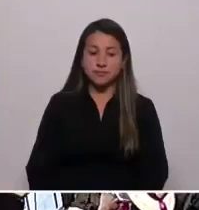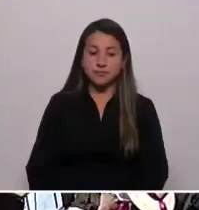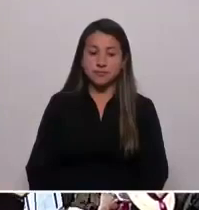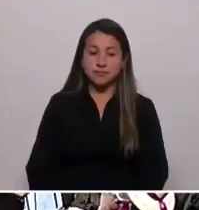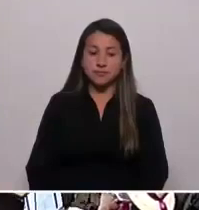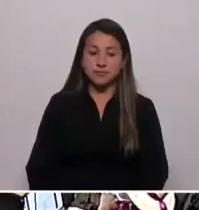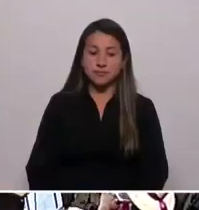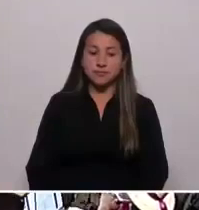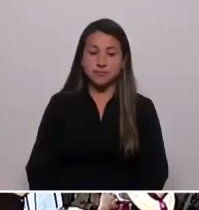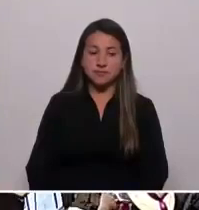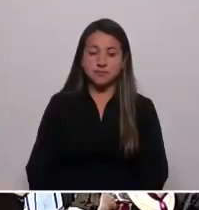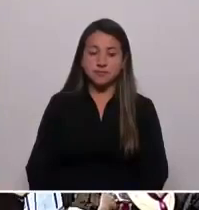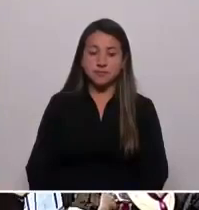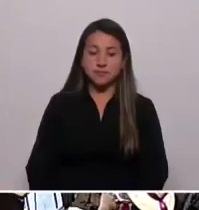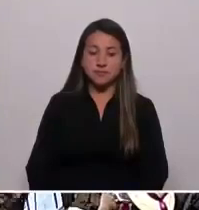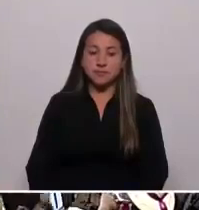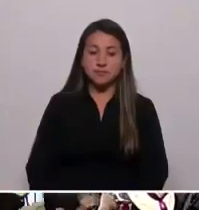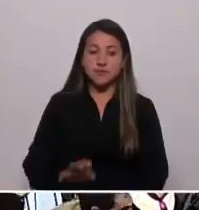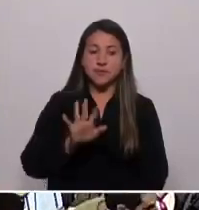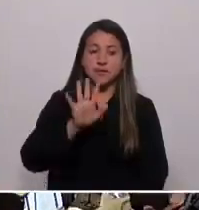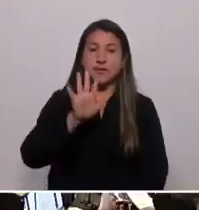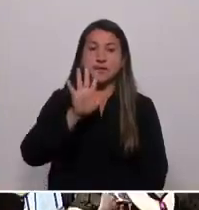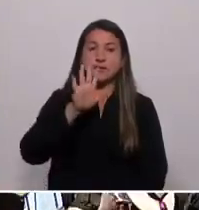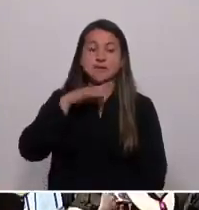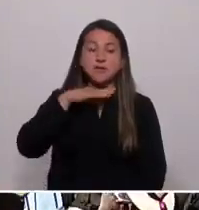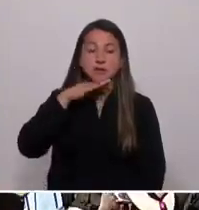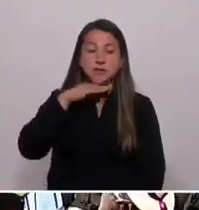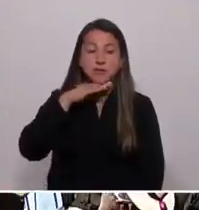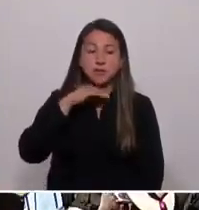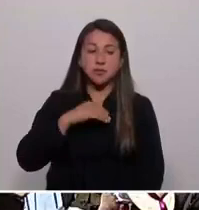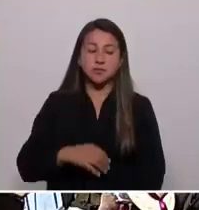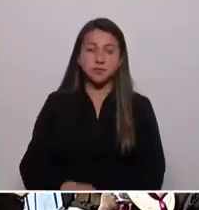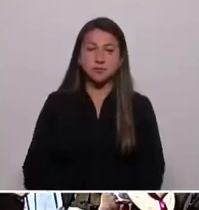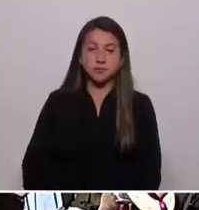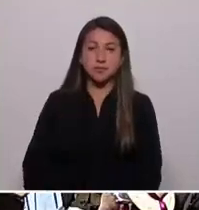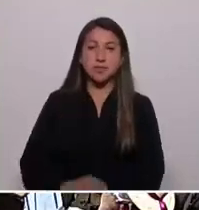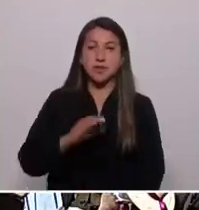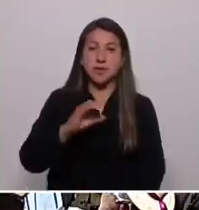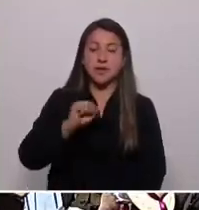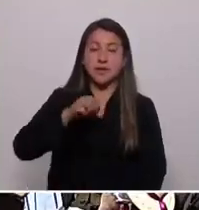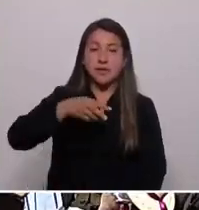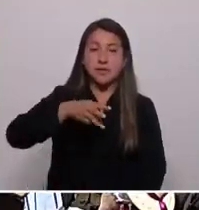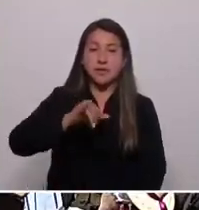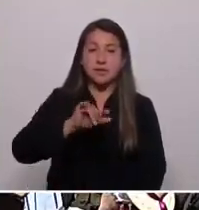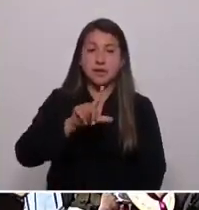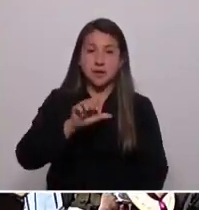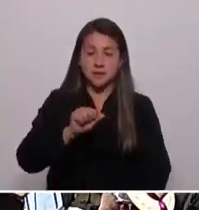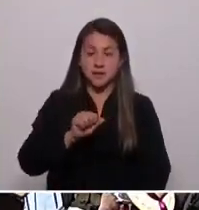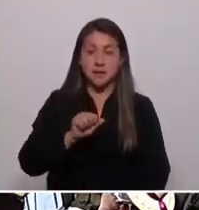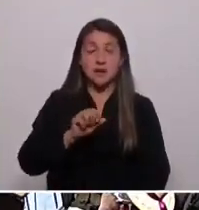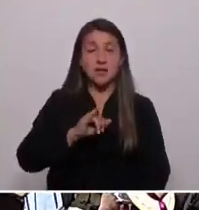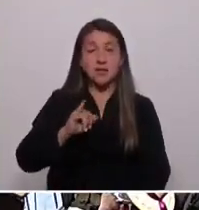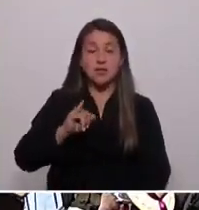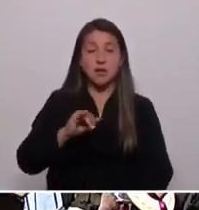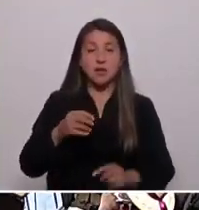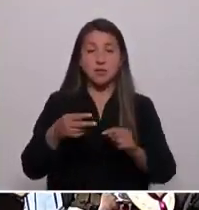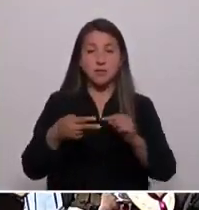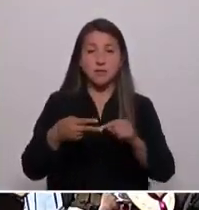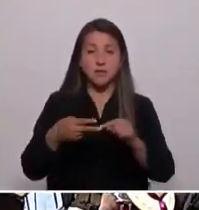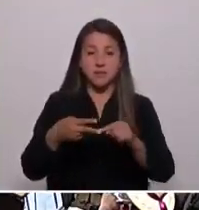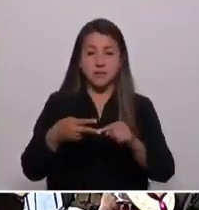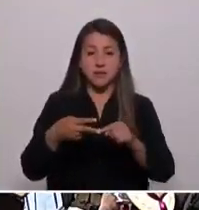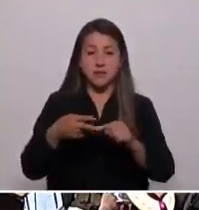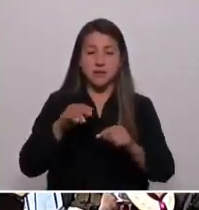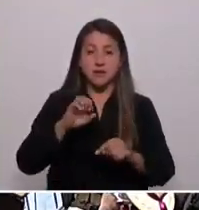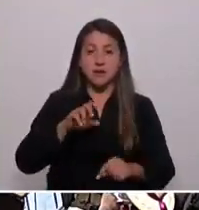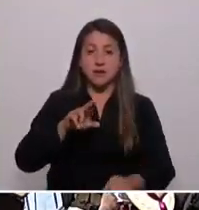en seguida hasta por cinco minutos tiene la palabra la convencional camila zárate y luego el señor eric